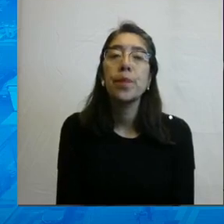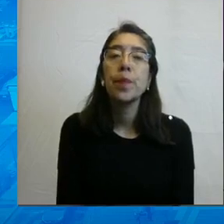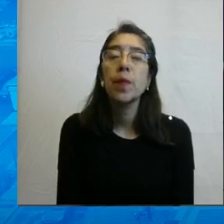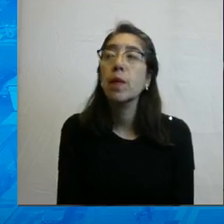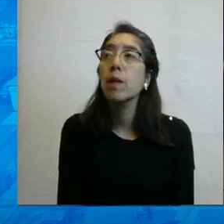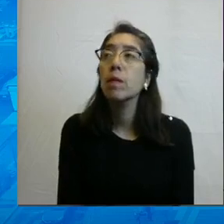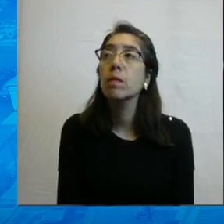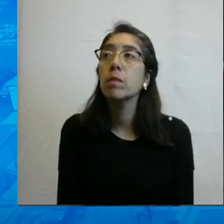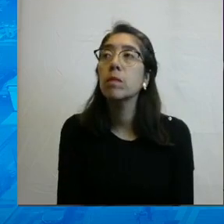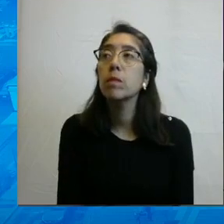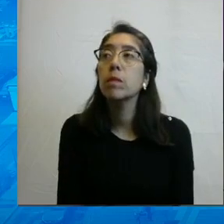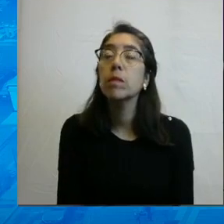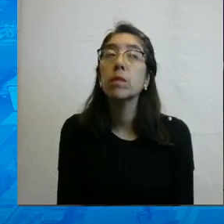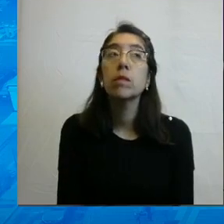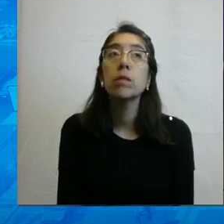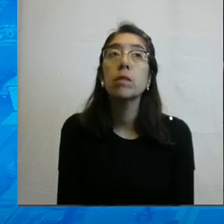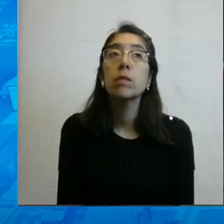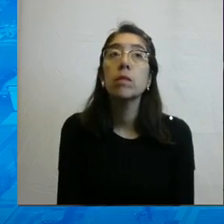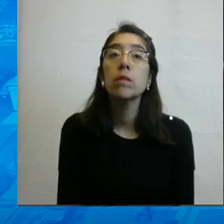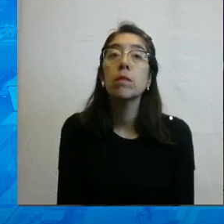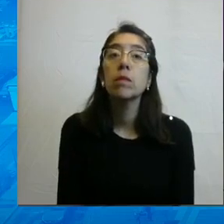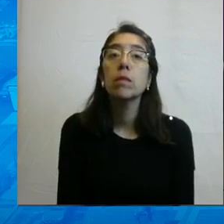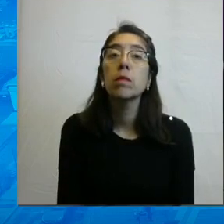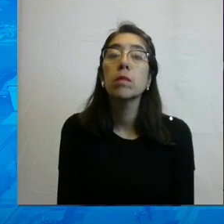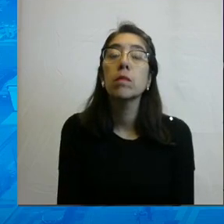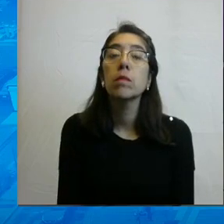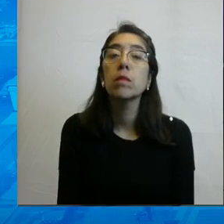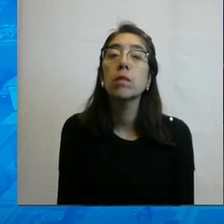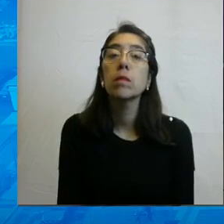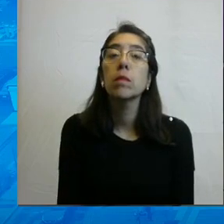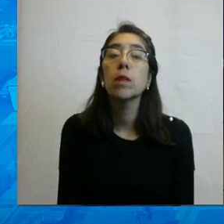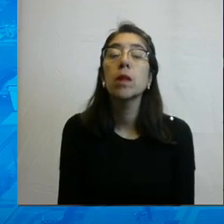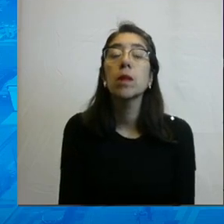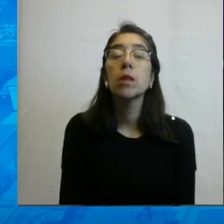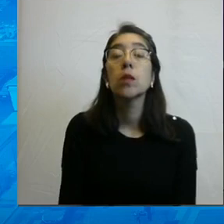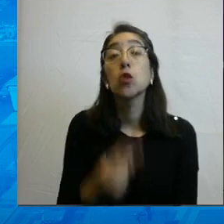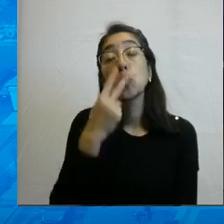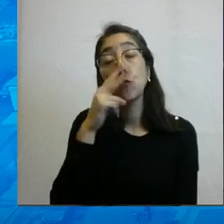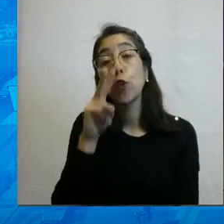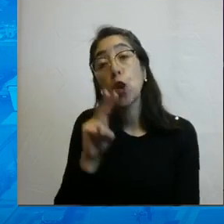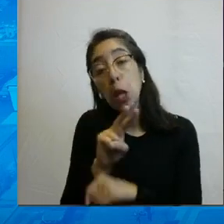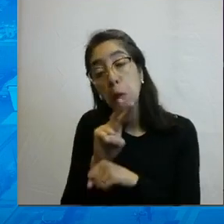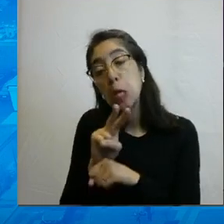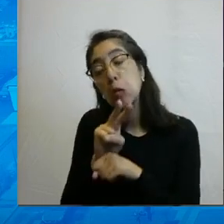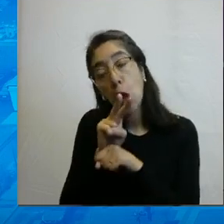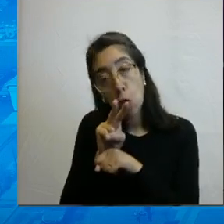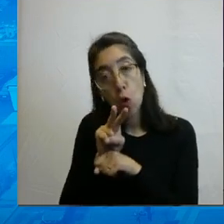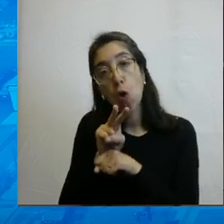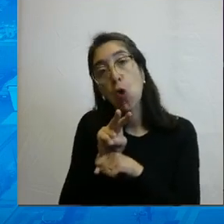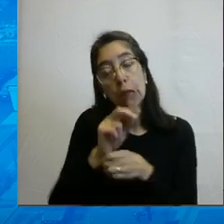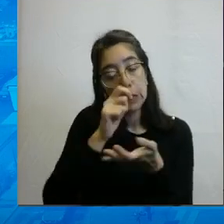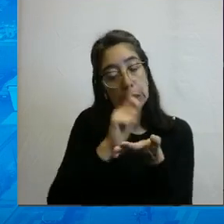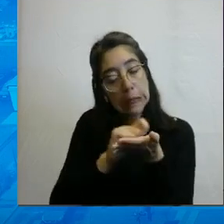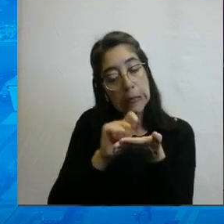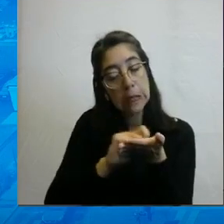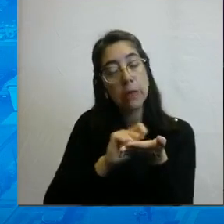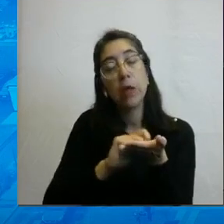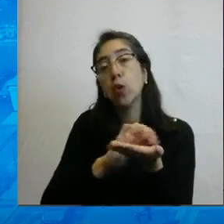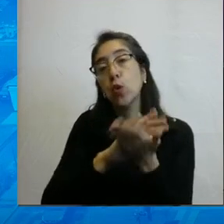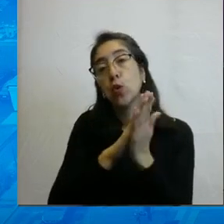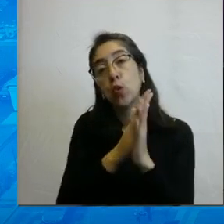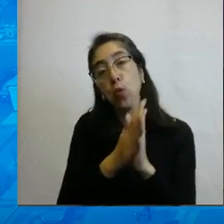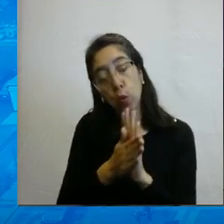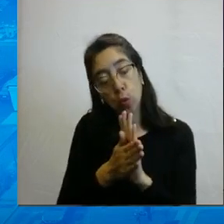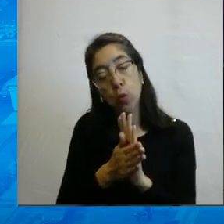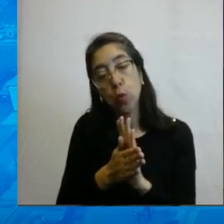Le hacemos presente al administrador, que lo veo tomando nota de cada petición de los concejales, para que lo considere